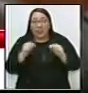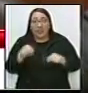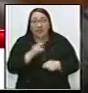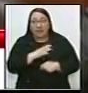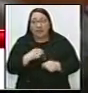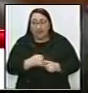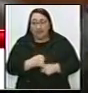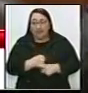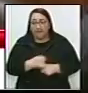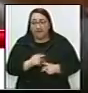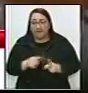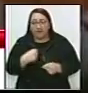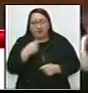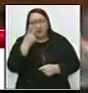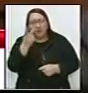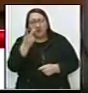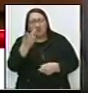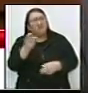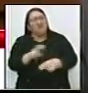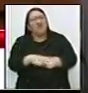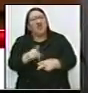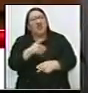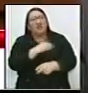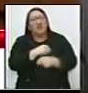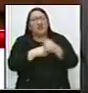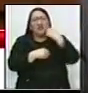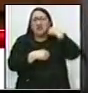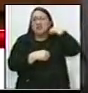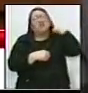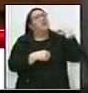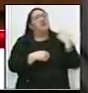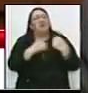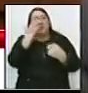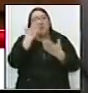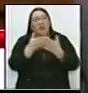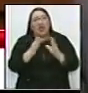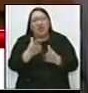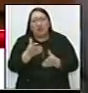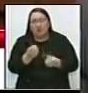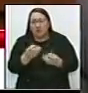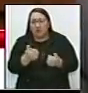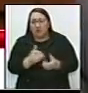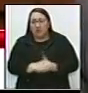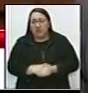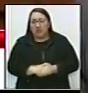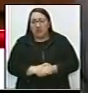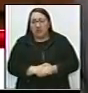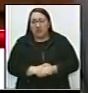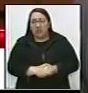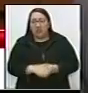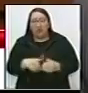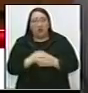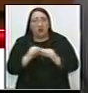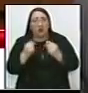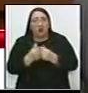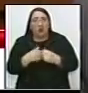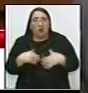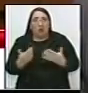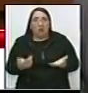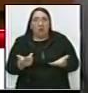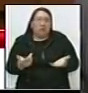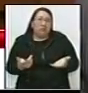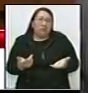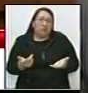gobierno, pero yo veía sentada a la ministra del Frente Amplio muy bien ahí en el resto del gabinete, y